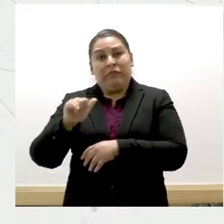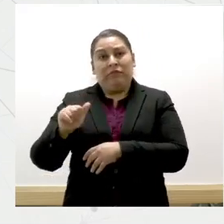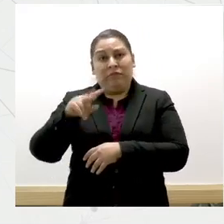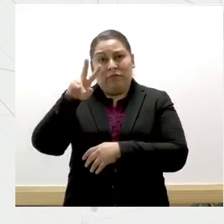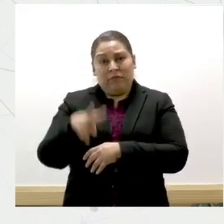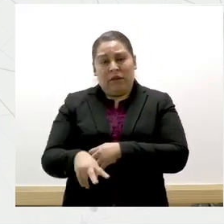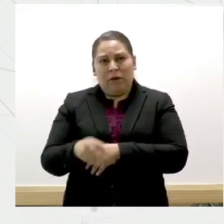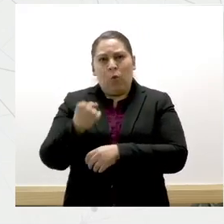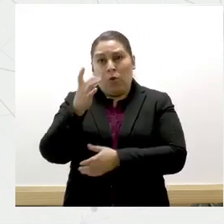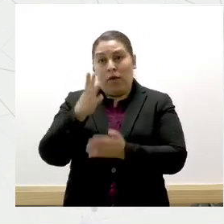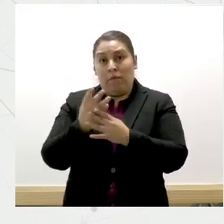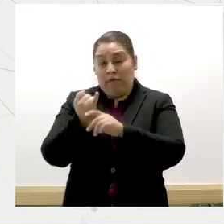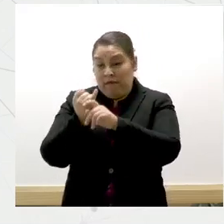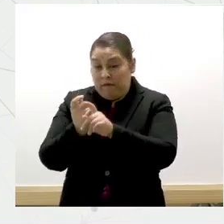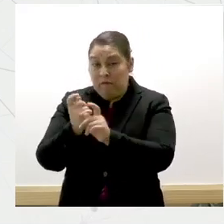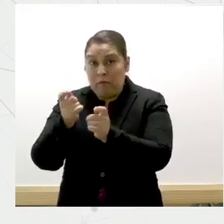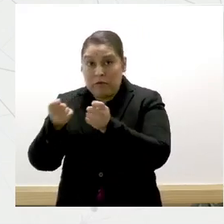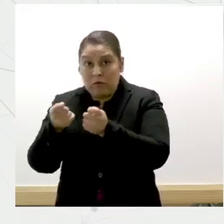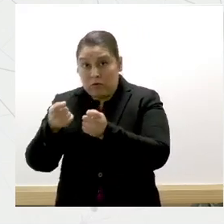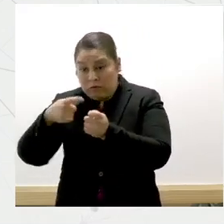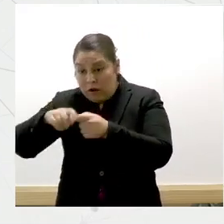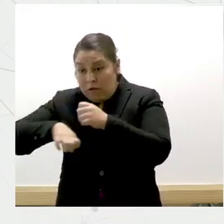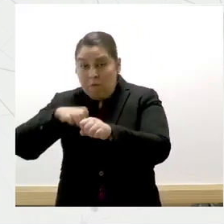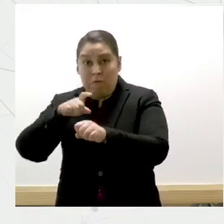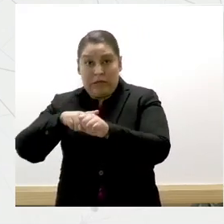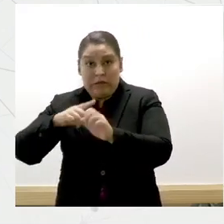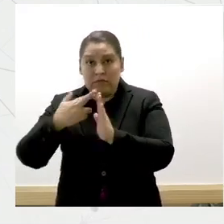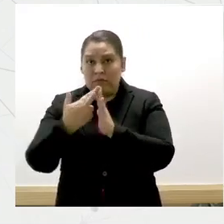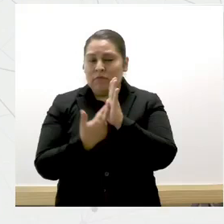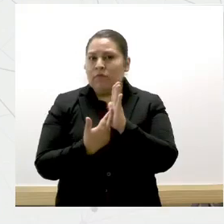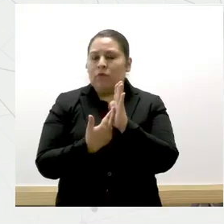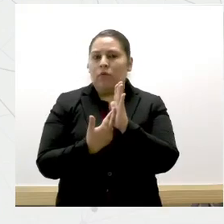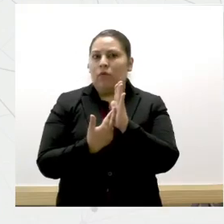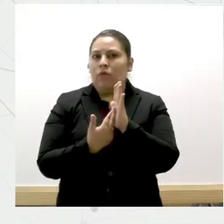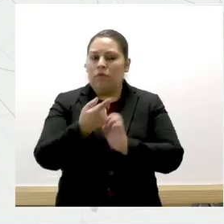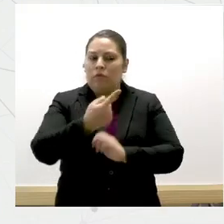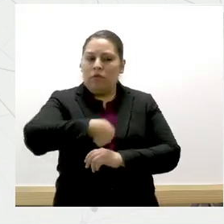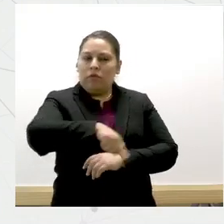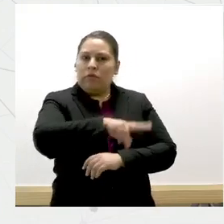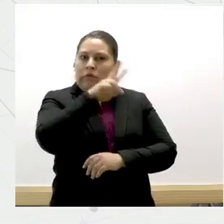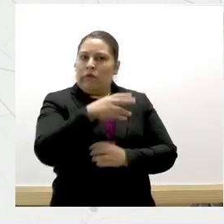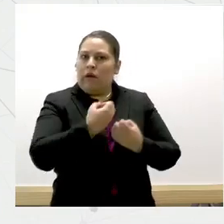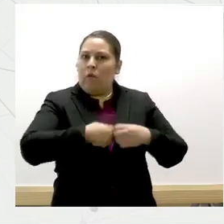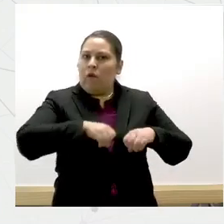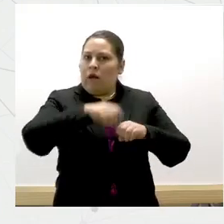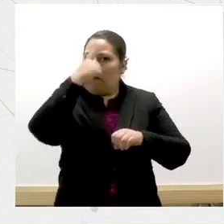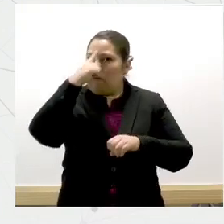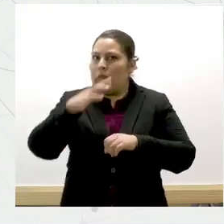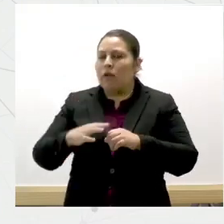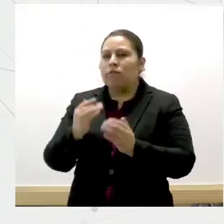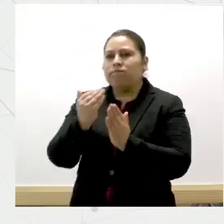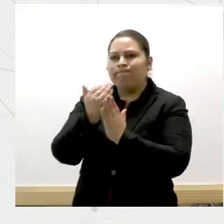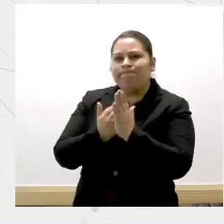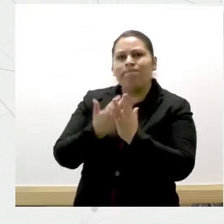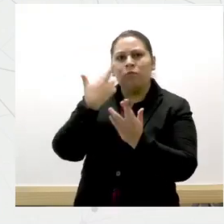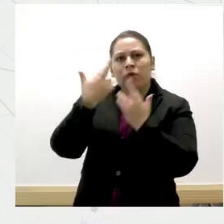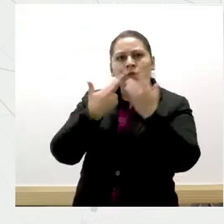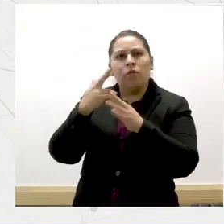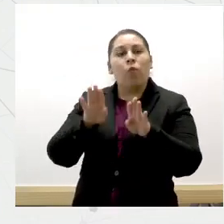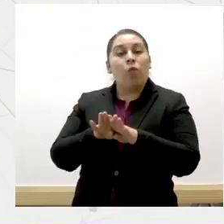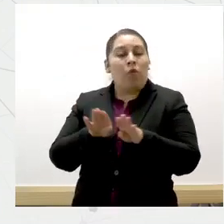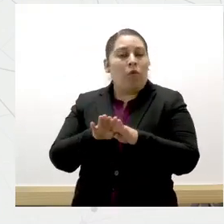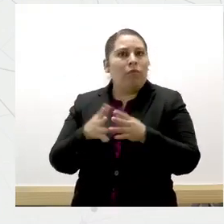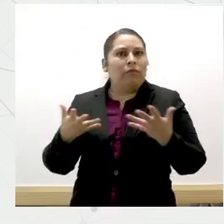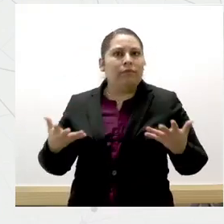dato y de esa reutilización del mismo, sino cuál es el mecanismo de carácter orgánico que nos va a permitir llevarlo a cabo, ¿no? Tenemos, por ejemplo,